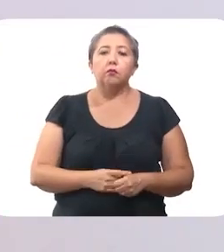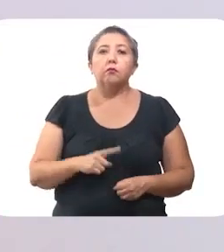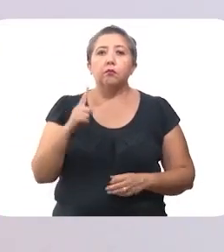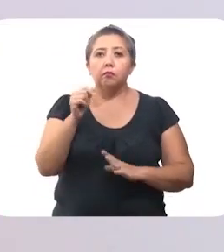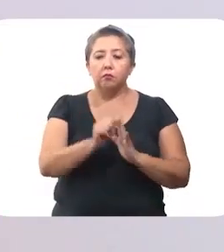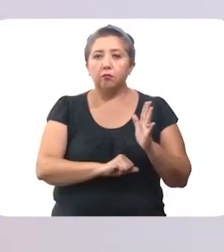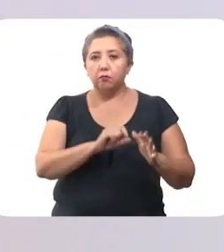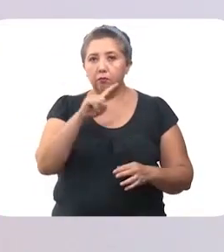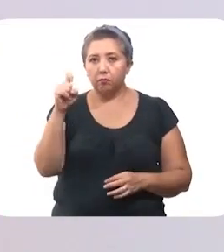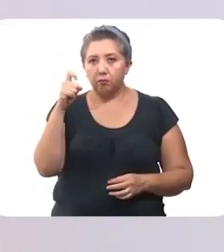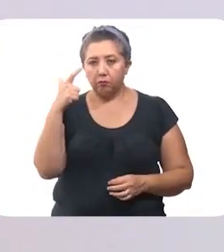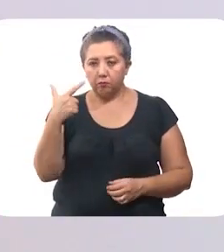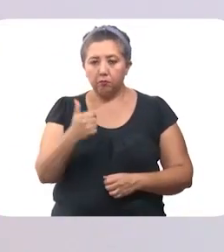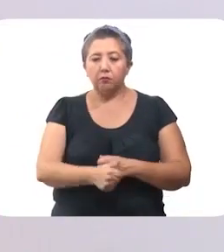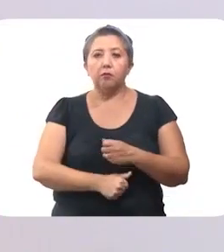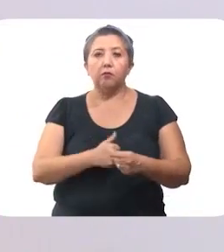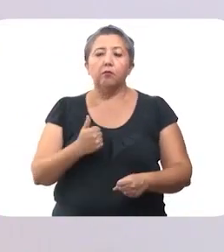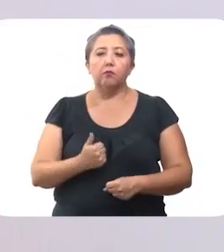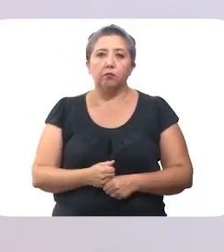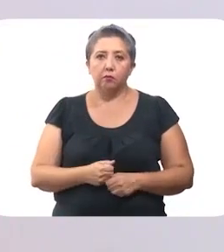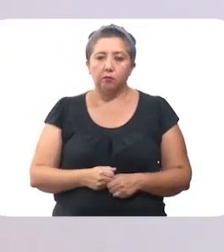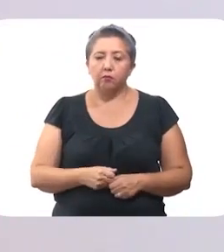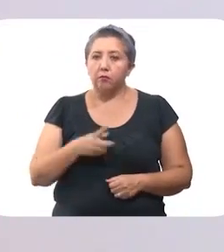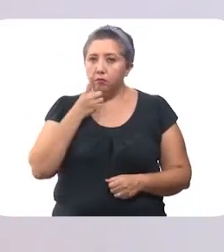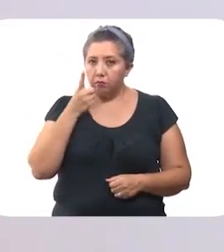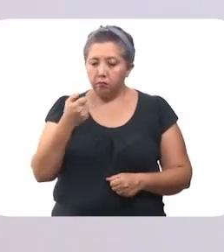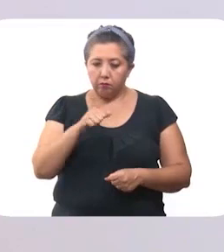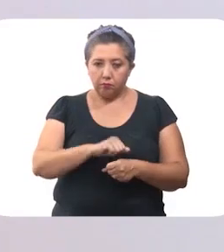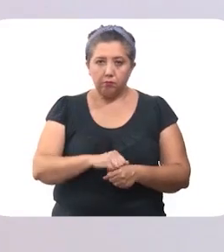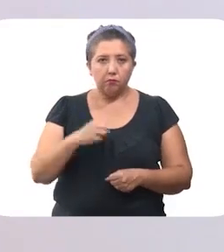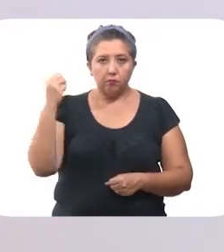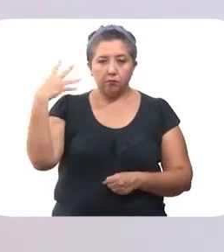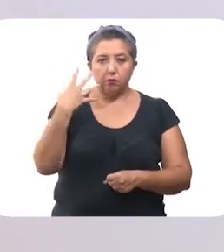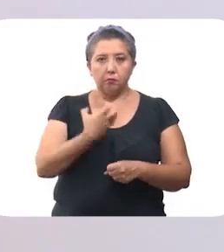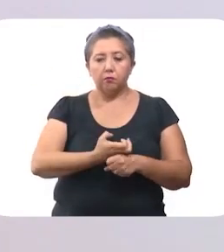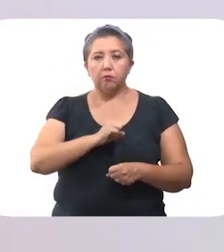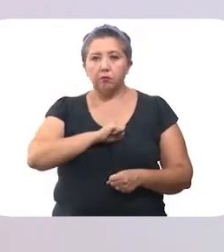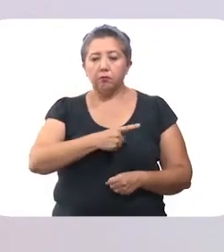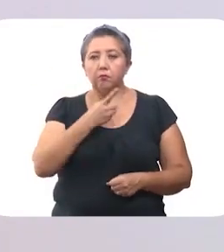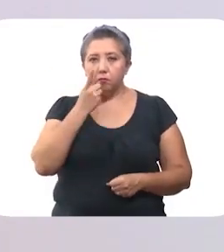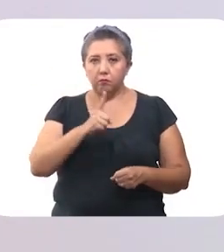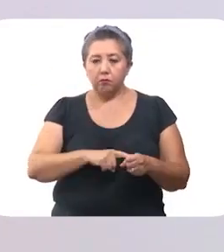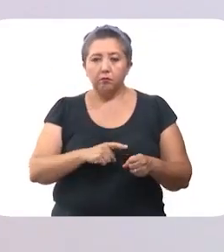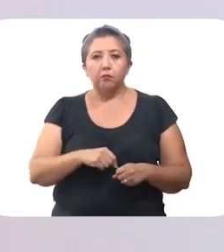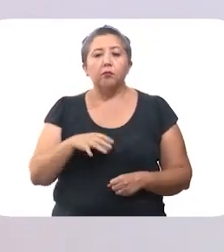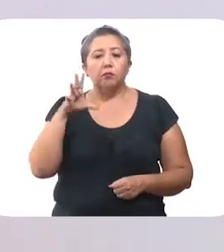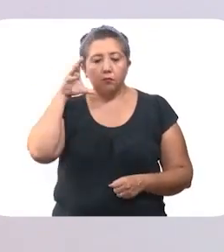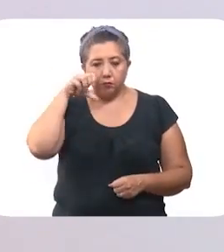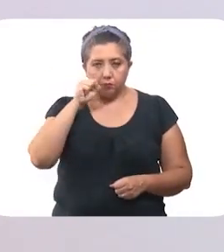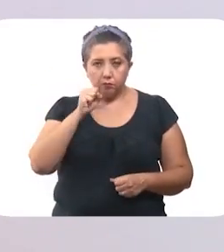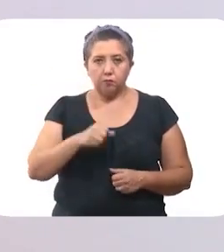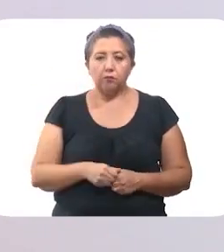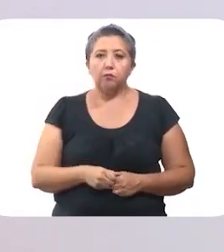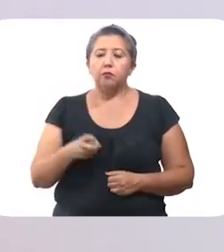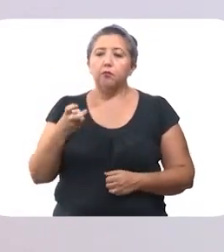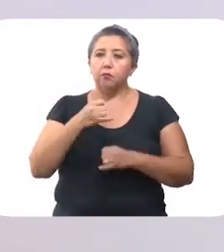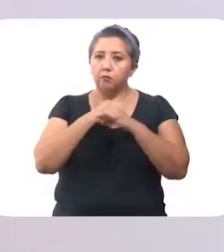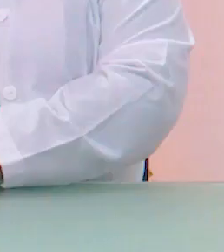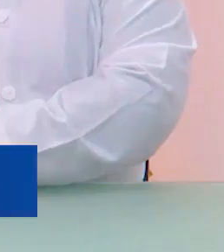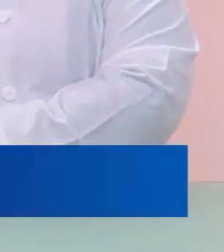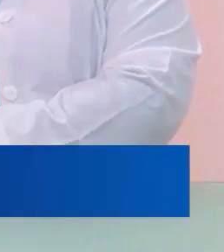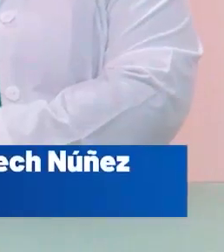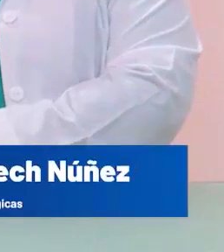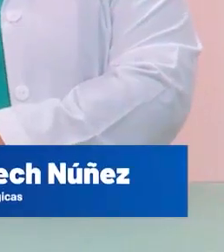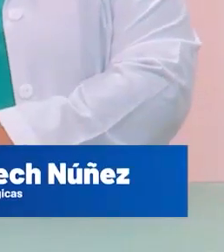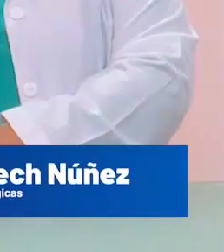los casos es de 1 mes a 107 años. Los indicadores semanales del Semáforo Estatal de Salud marcan color naranja. Ese es todo el